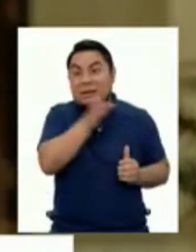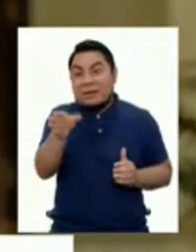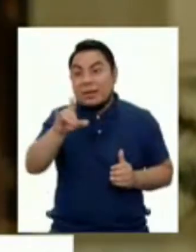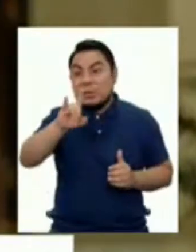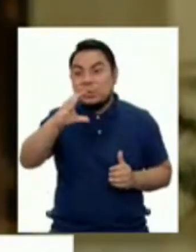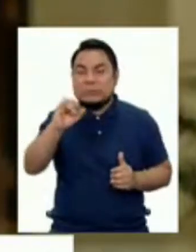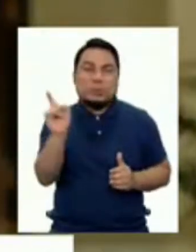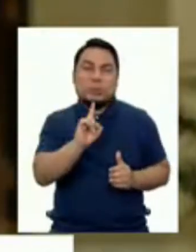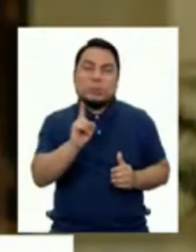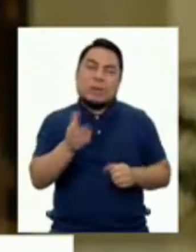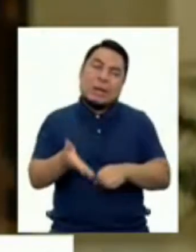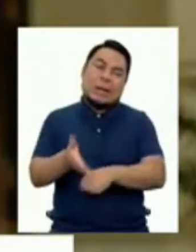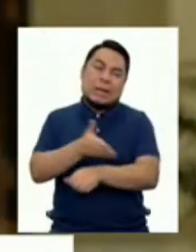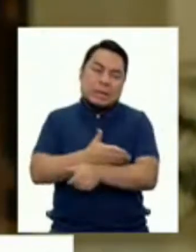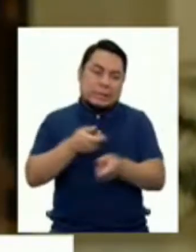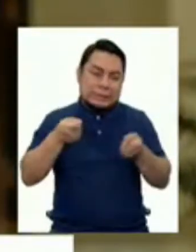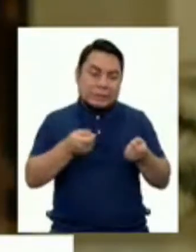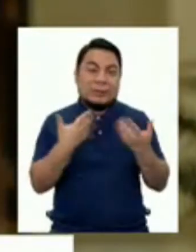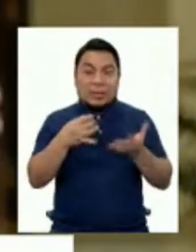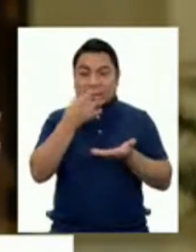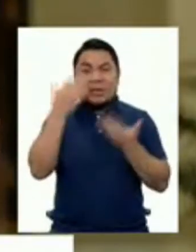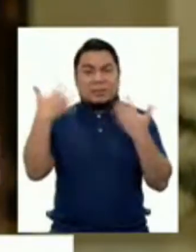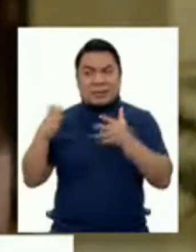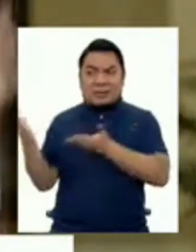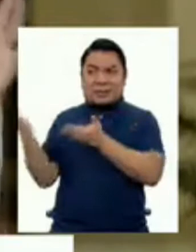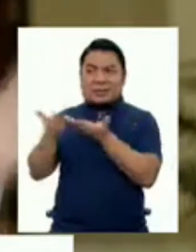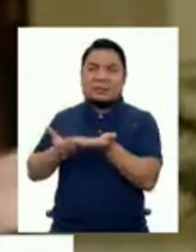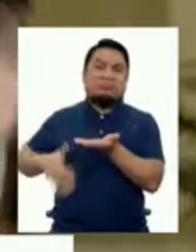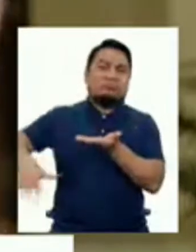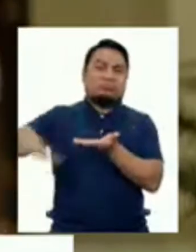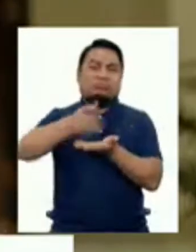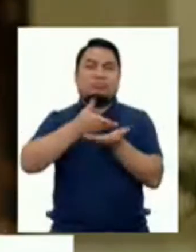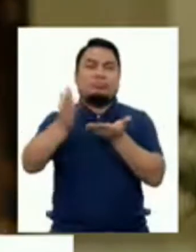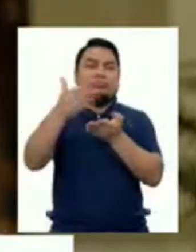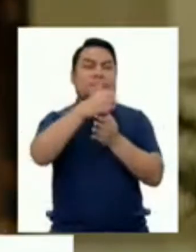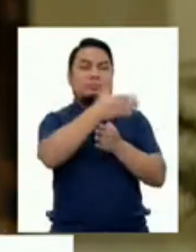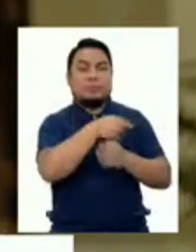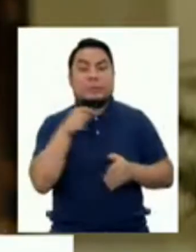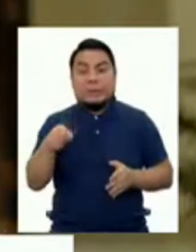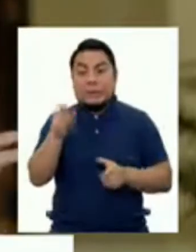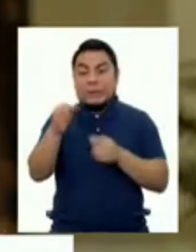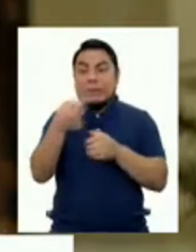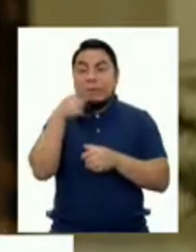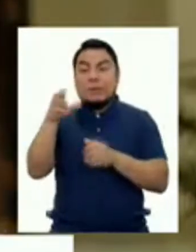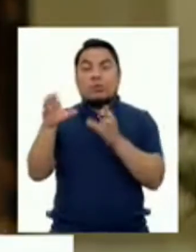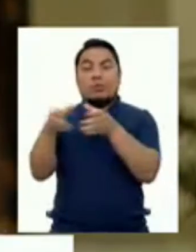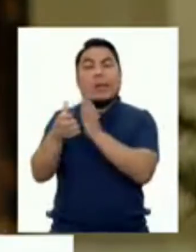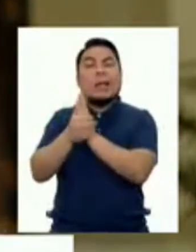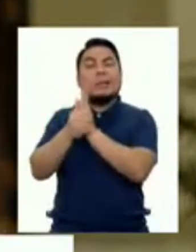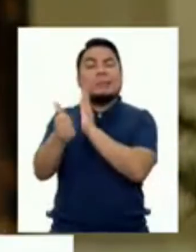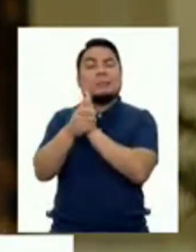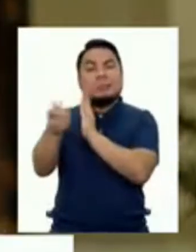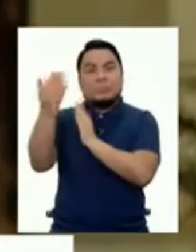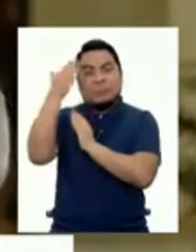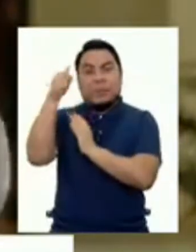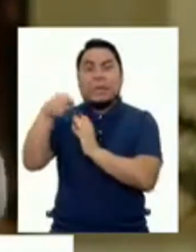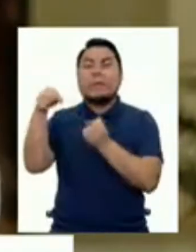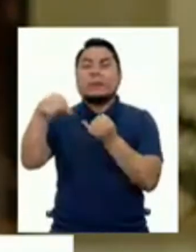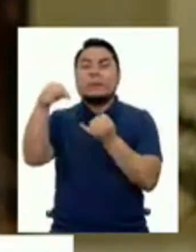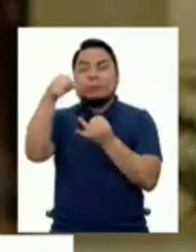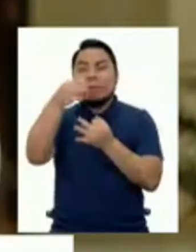país. Las medicinas que han recomendado el comité de expertos. Son ellos los expertos, ellos